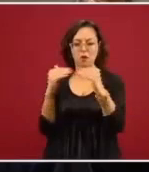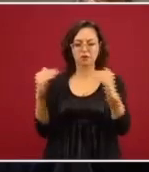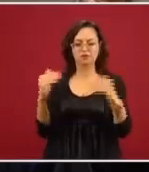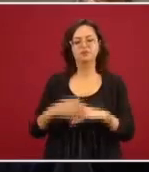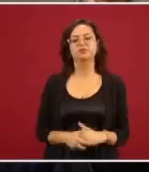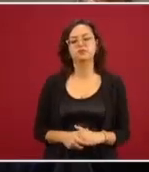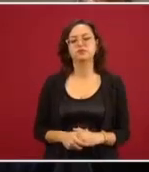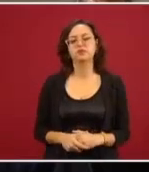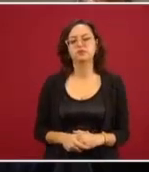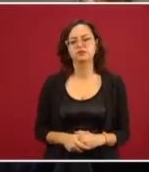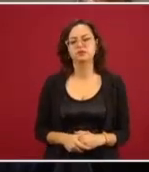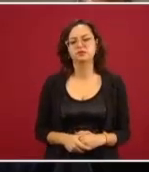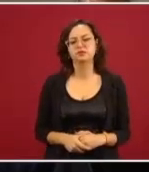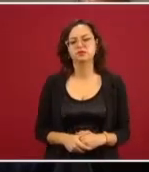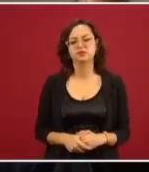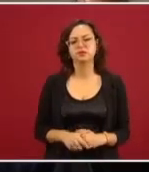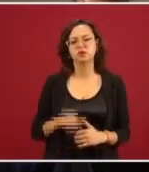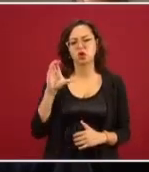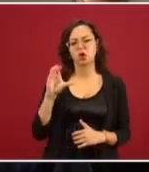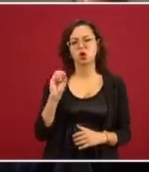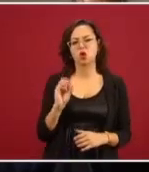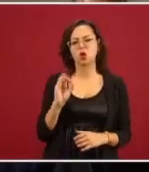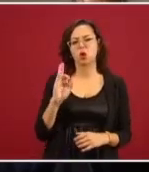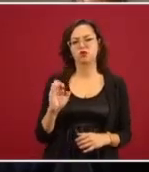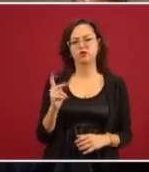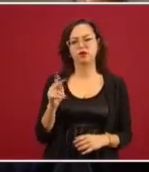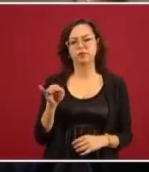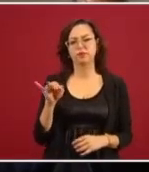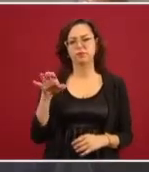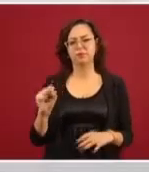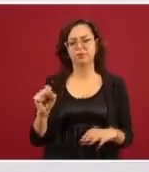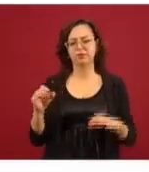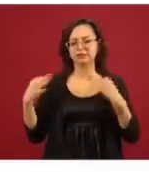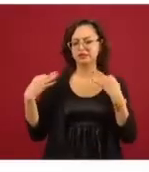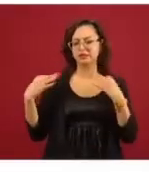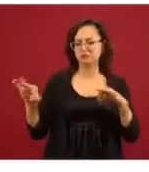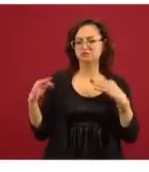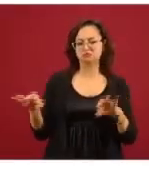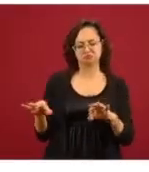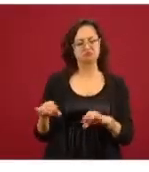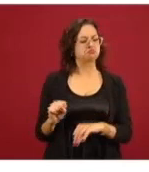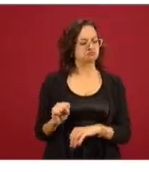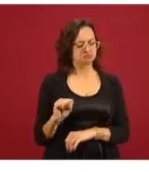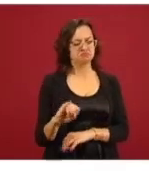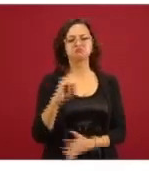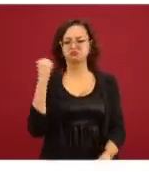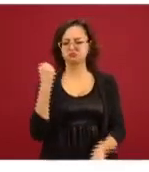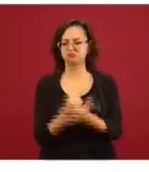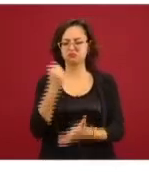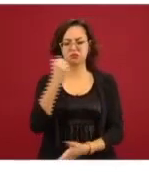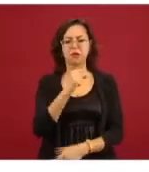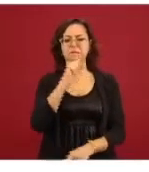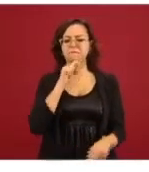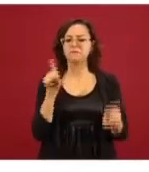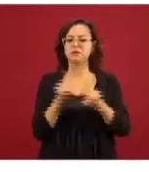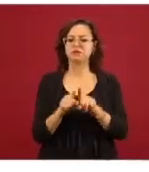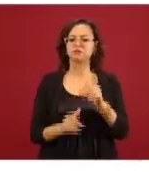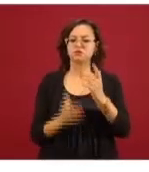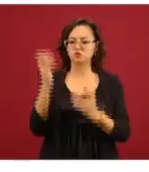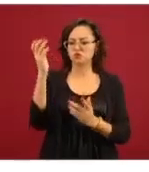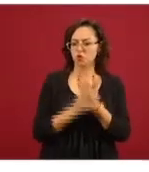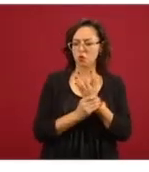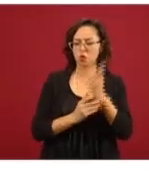Aquí está el documento de la COFEPRIS autorizando esto de producto, así como los guantes a los que hice referencia, o sea,